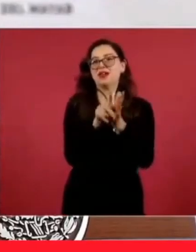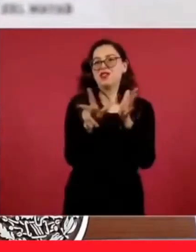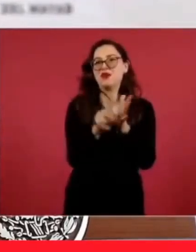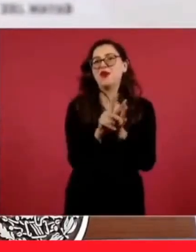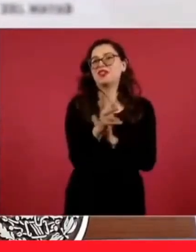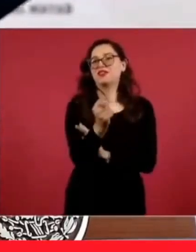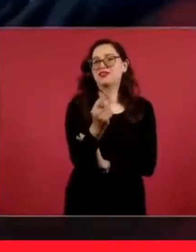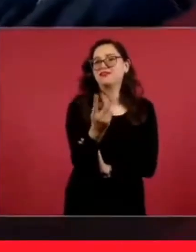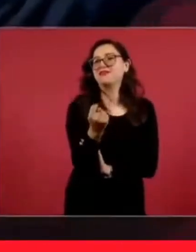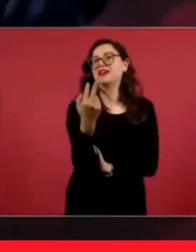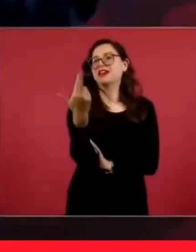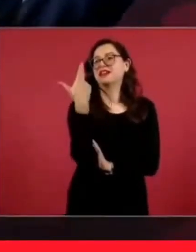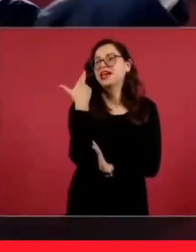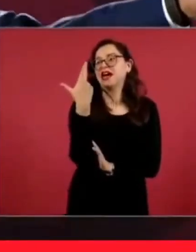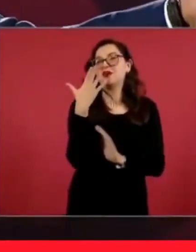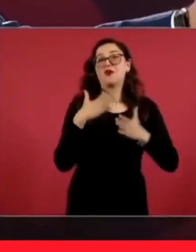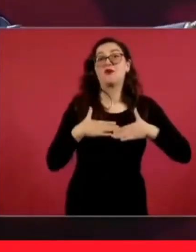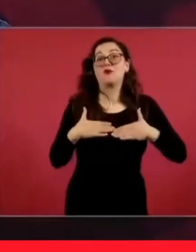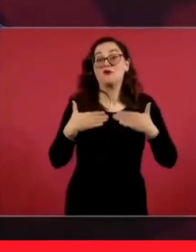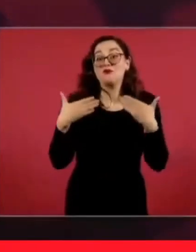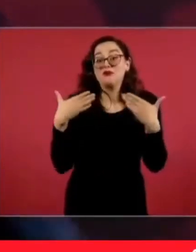Entonces, ya lo dijo Alarraqui.